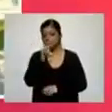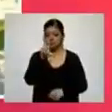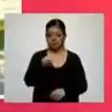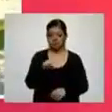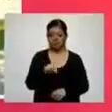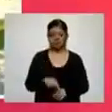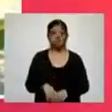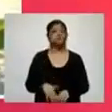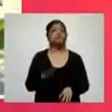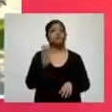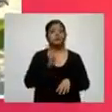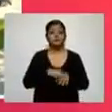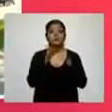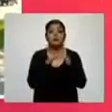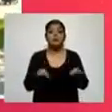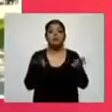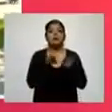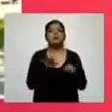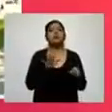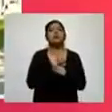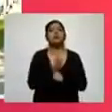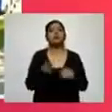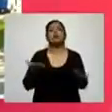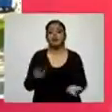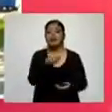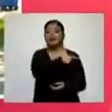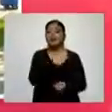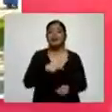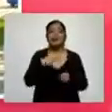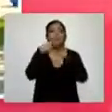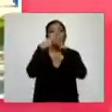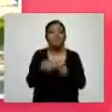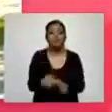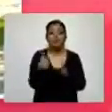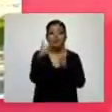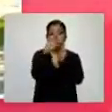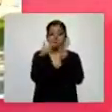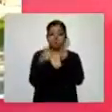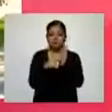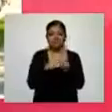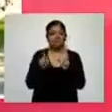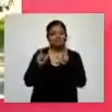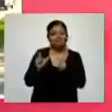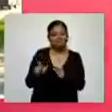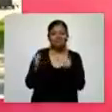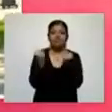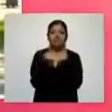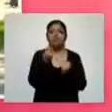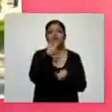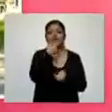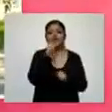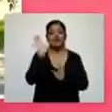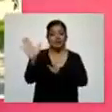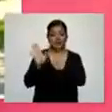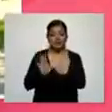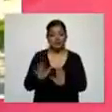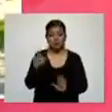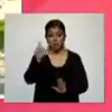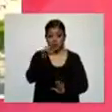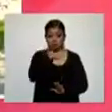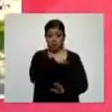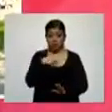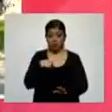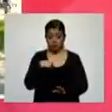Lo más importante respecto a este tema es que se cumplan las normas de seguridad y las normas de tránsito. Que cuando estemos